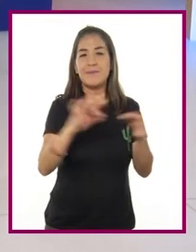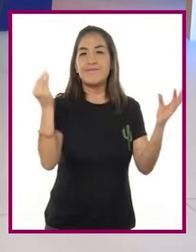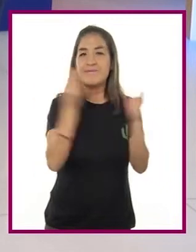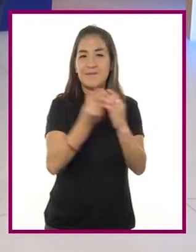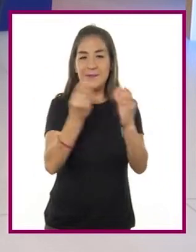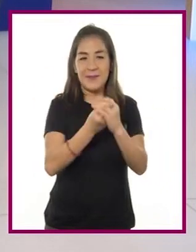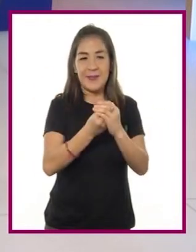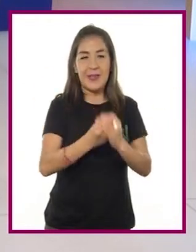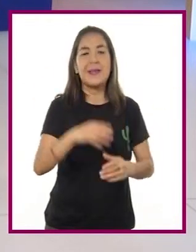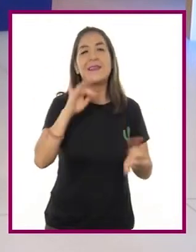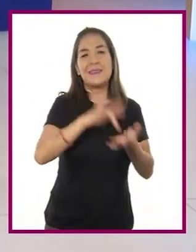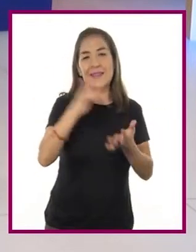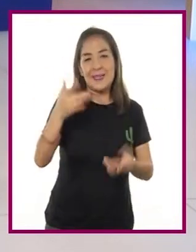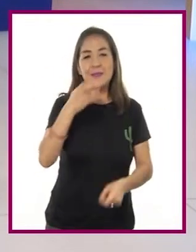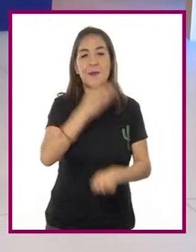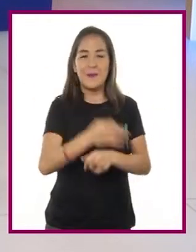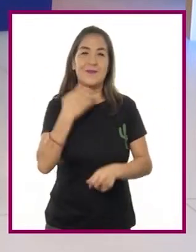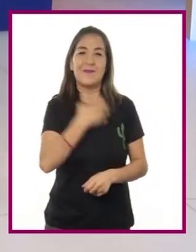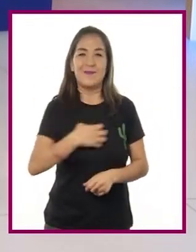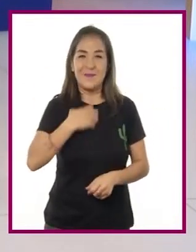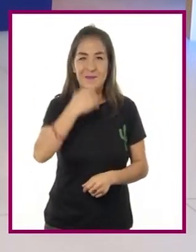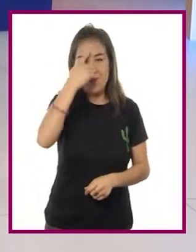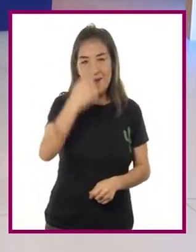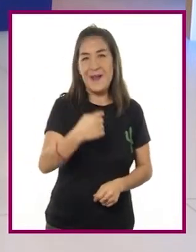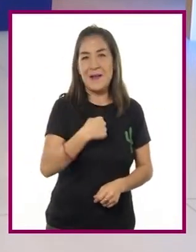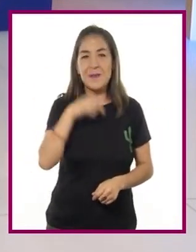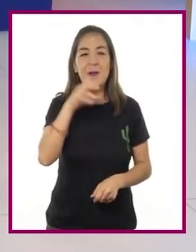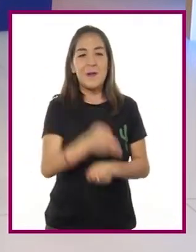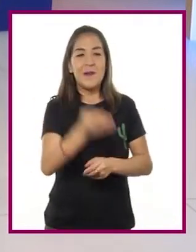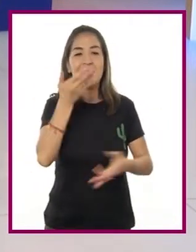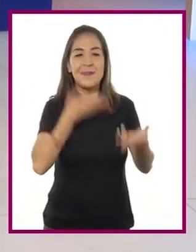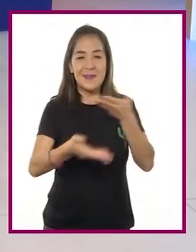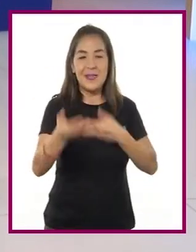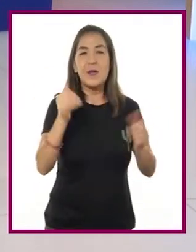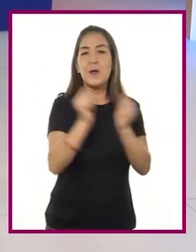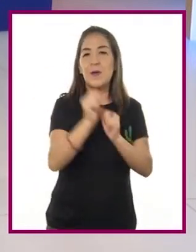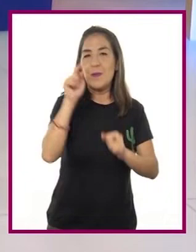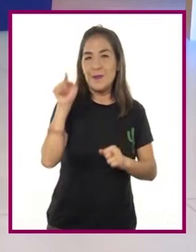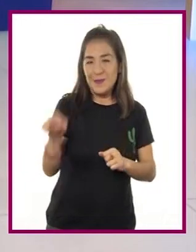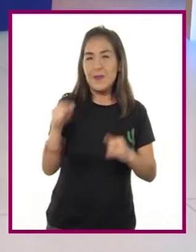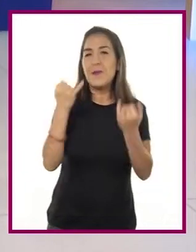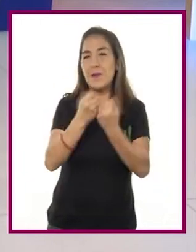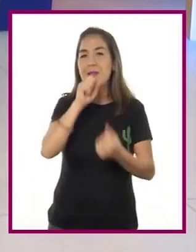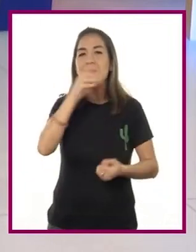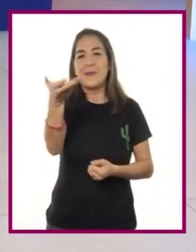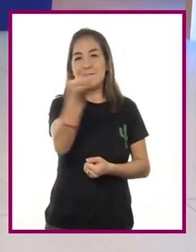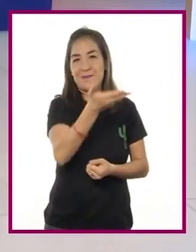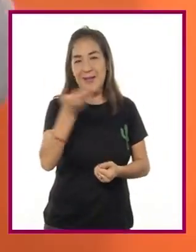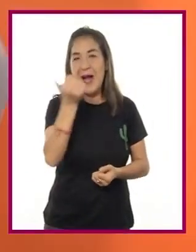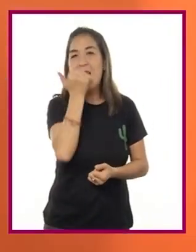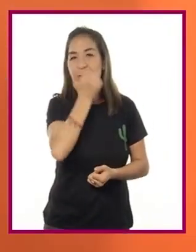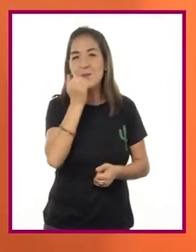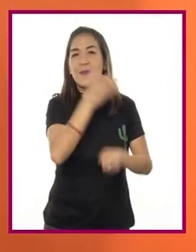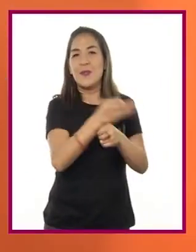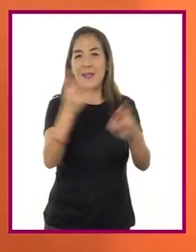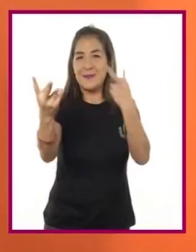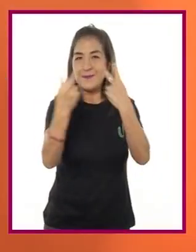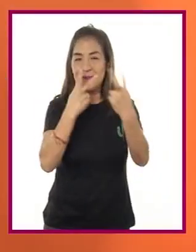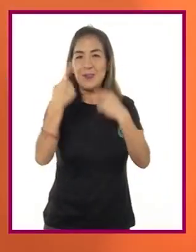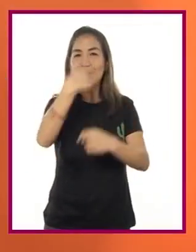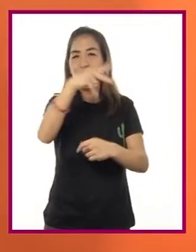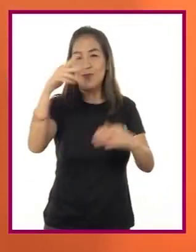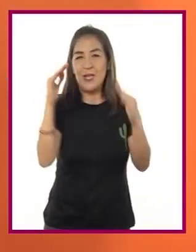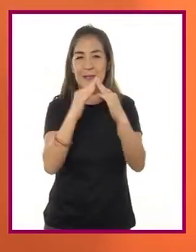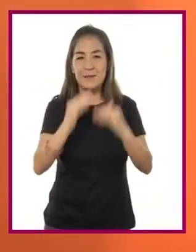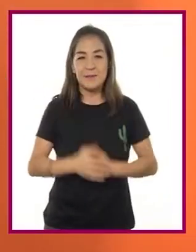Muchas gracias, Leslie. Es un placer para mí compartir esta sesión contigo y con las alumnas y alumnos que nos ven desde casa. Acompáñenme en